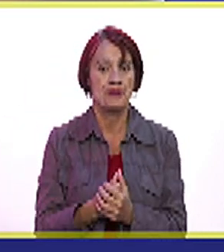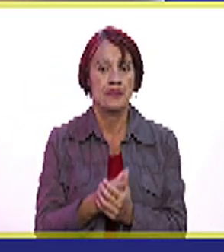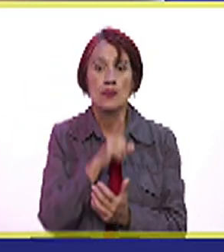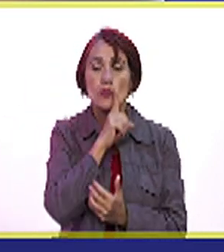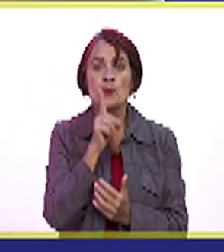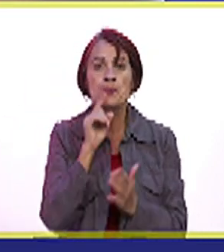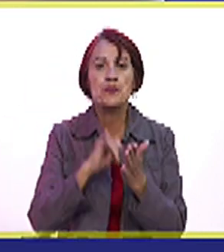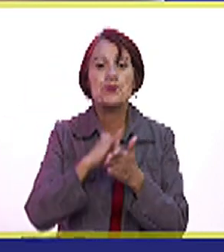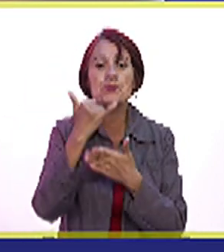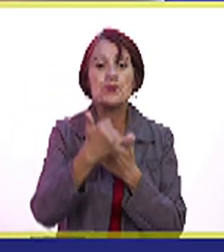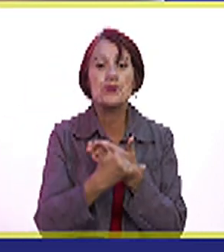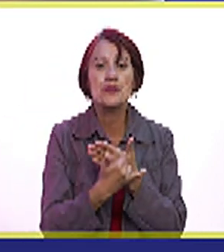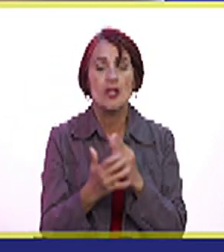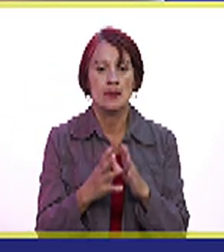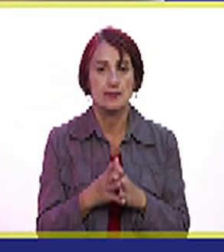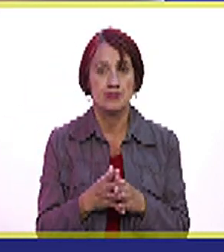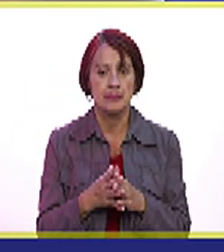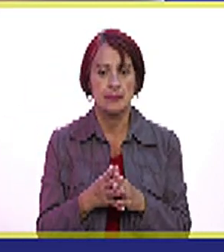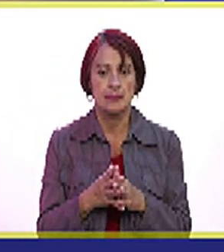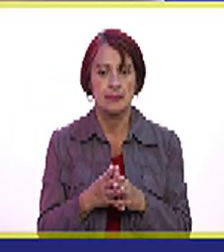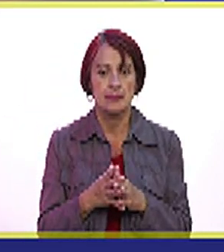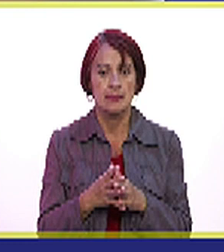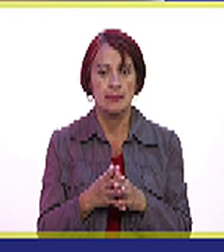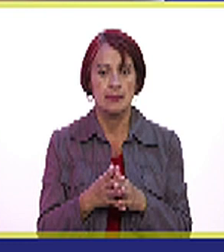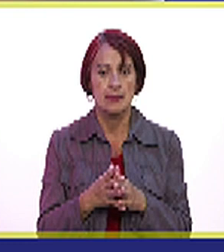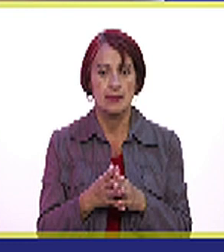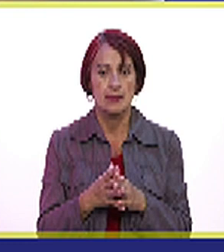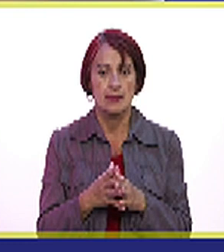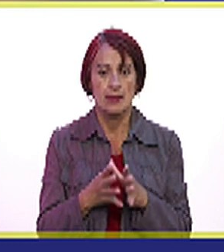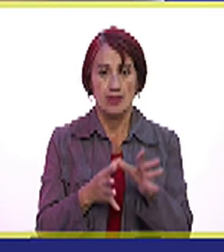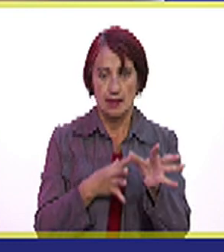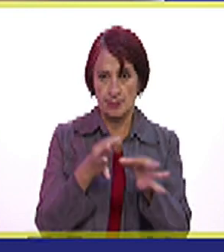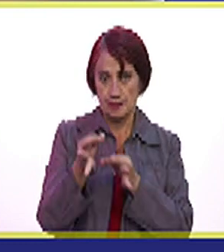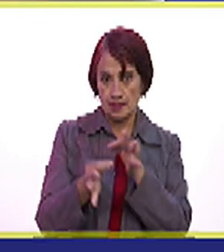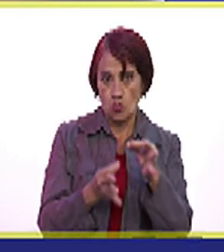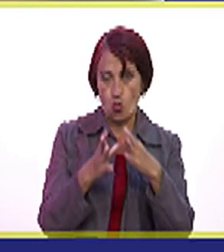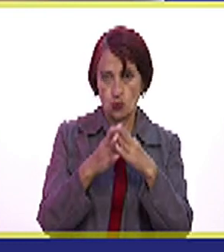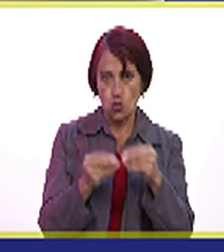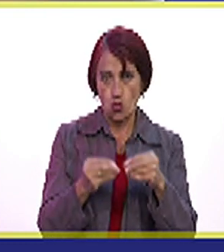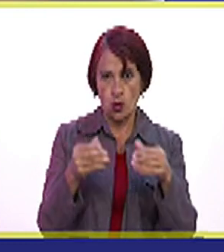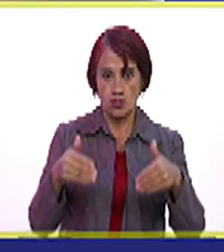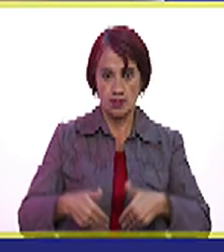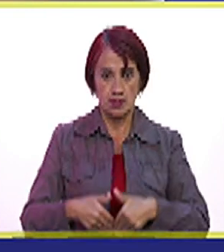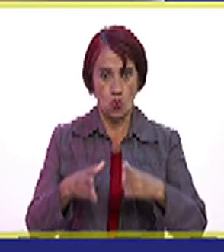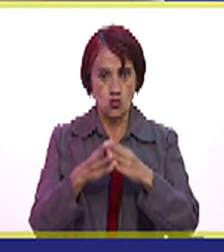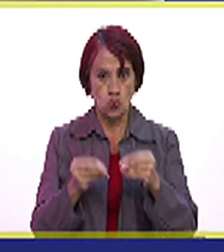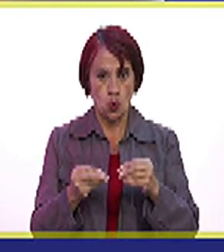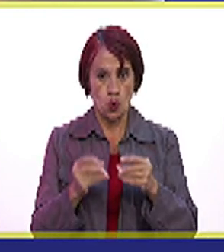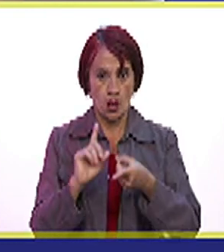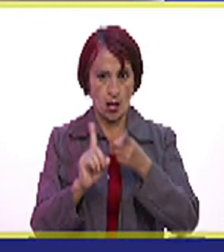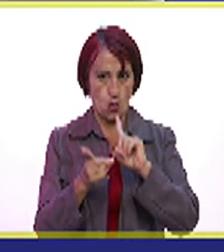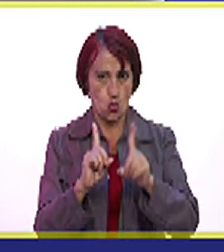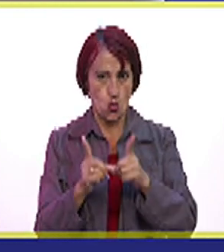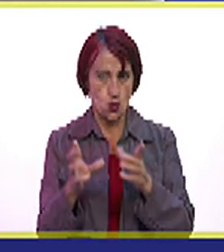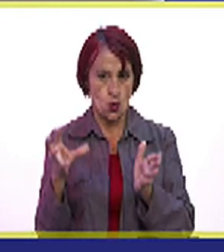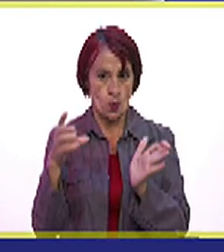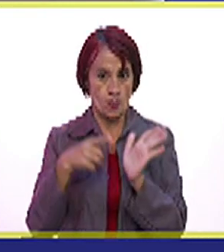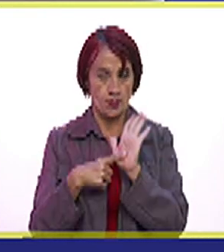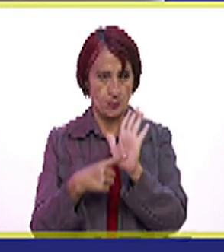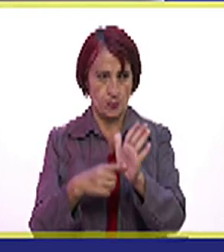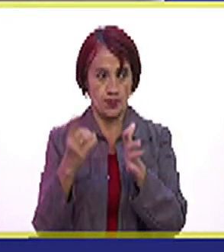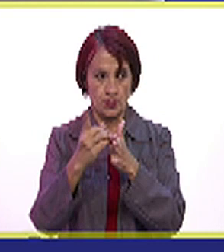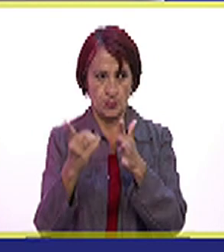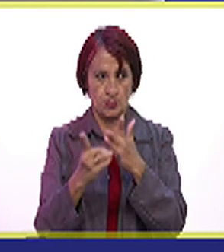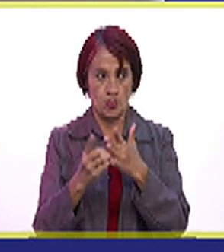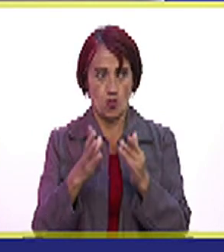es el barco pesquero. Antes de explicar la descripción del barco pesquero debemos reforzar los triángulos rectángulos. Como